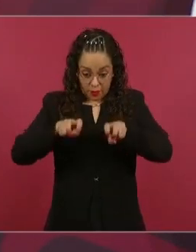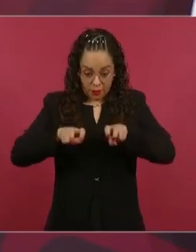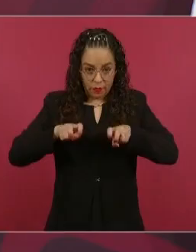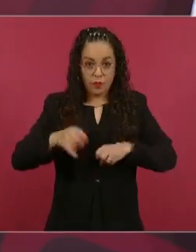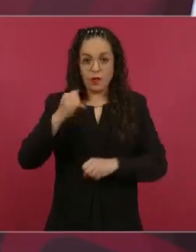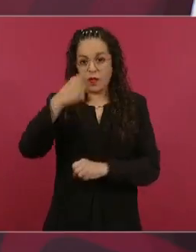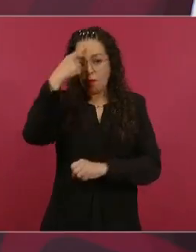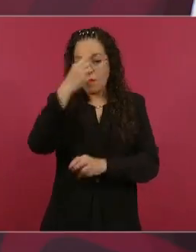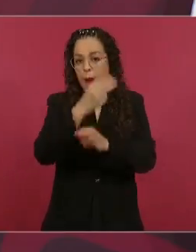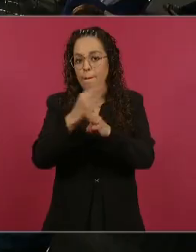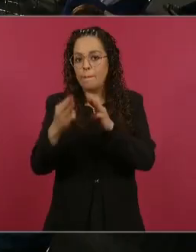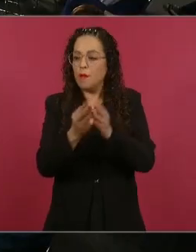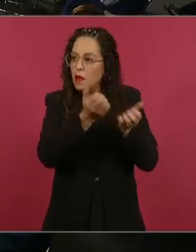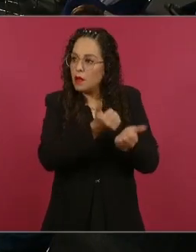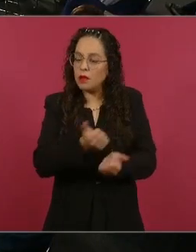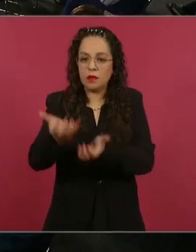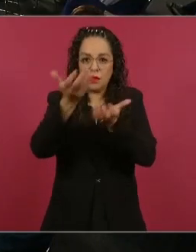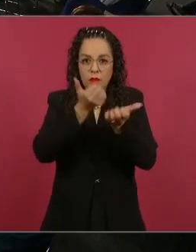ruta